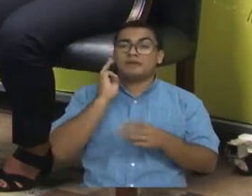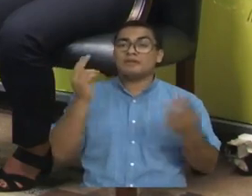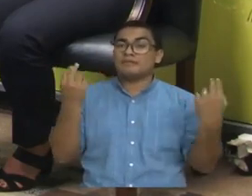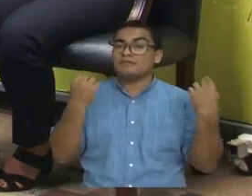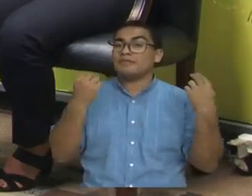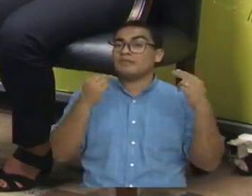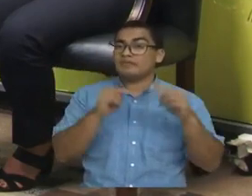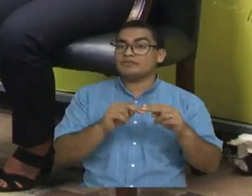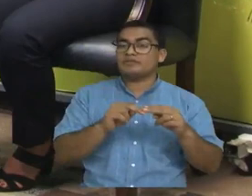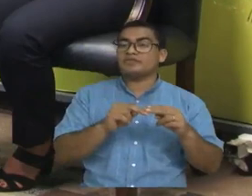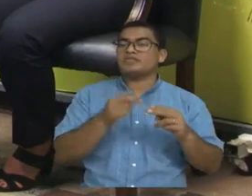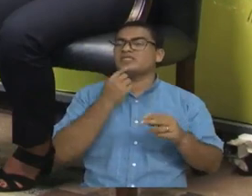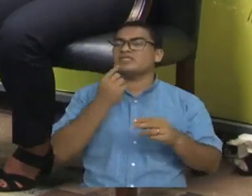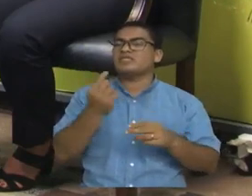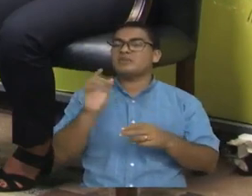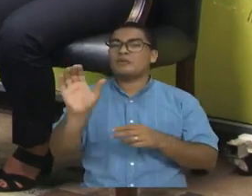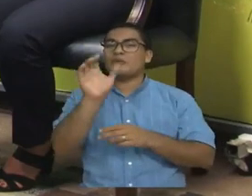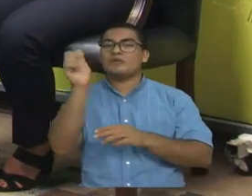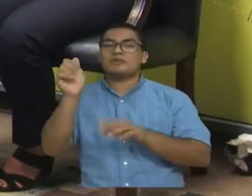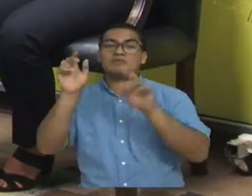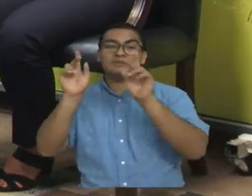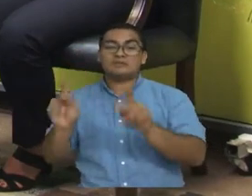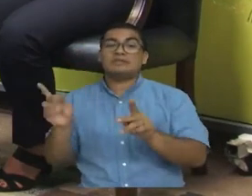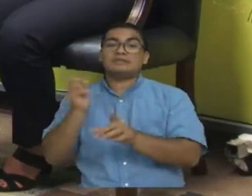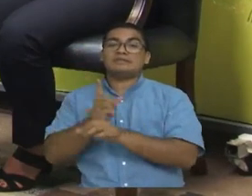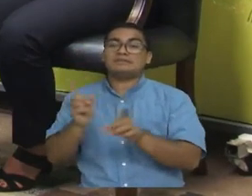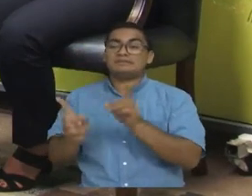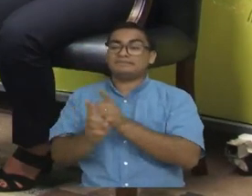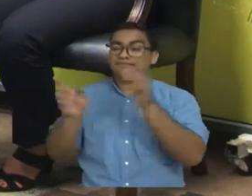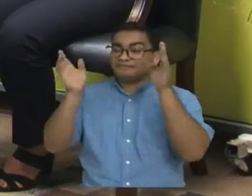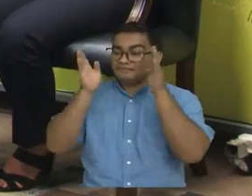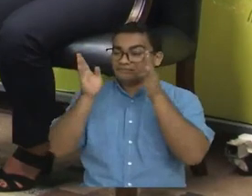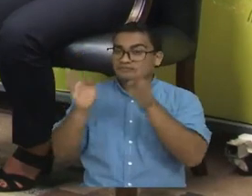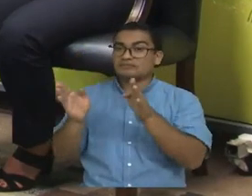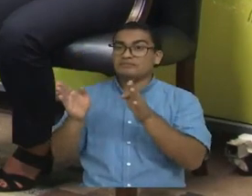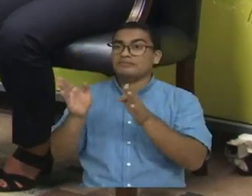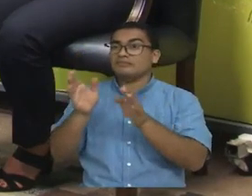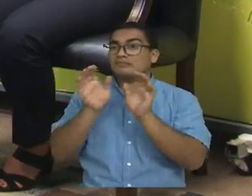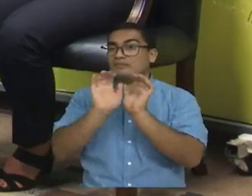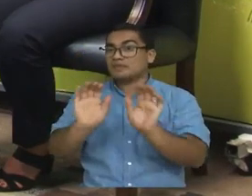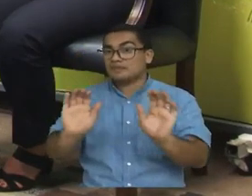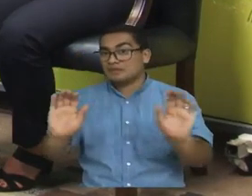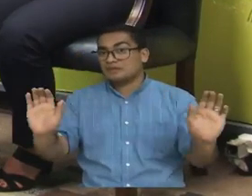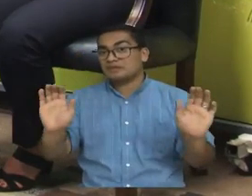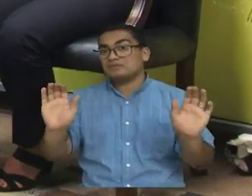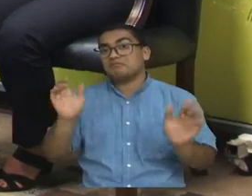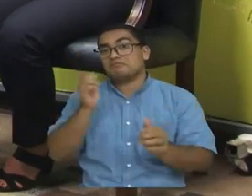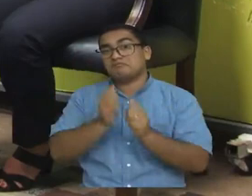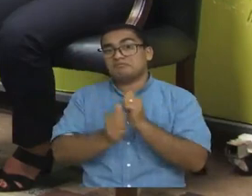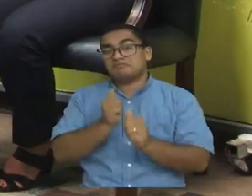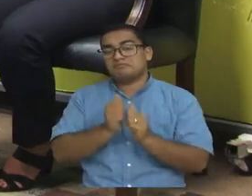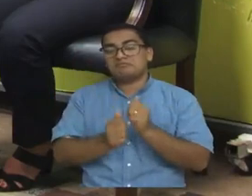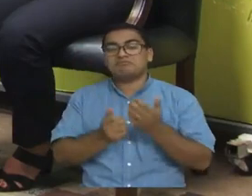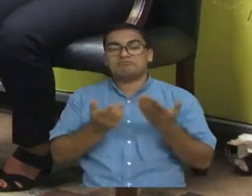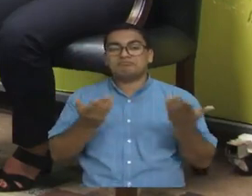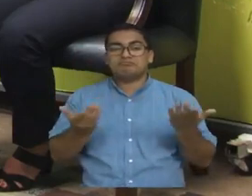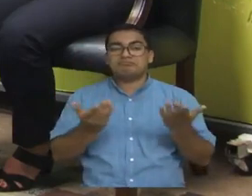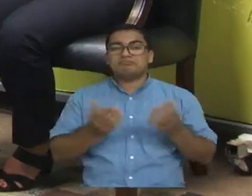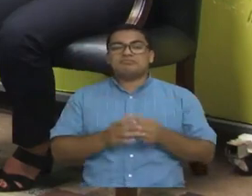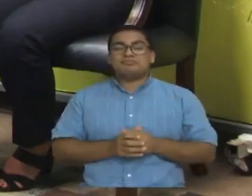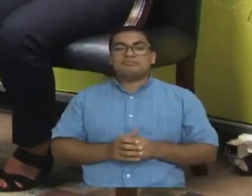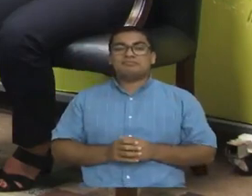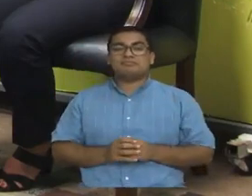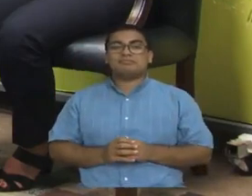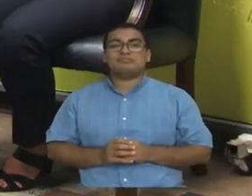que abordar a primera instancia este tipo de problemas que se pueden presentar en los niños y las